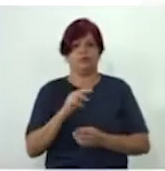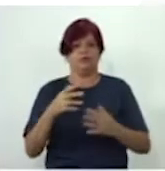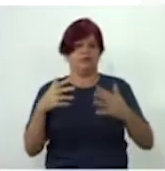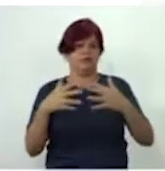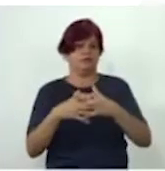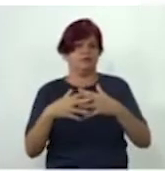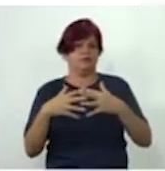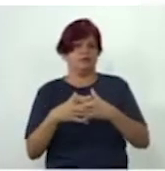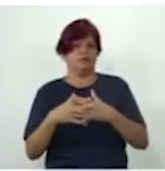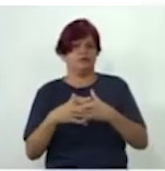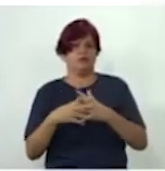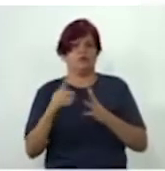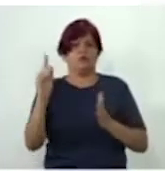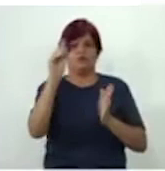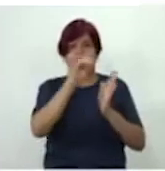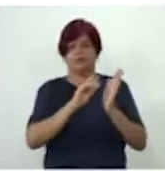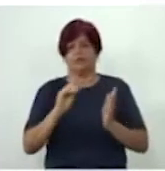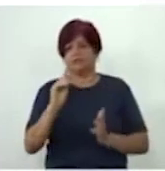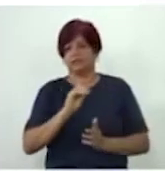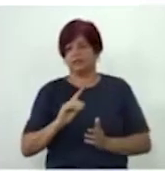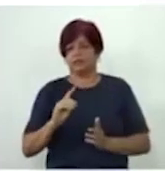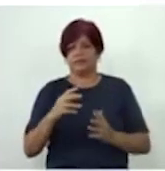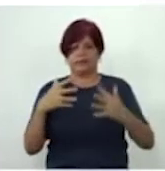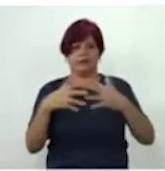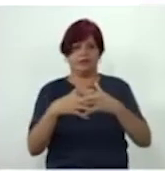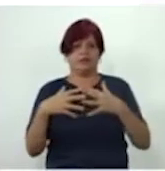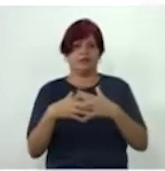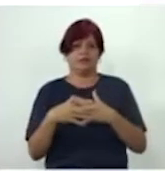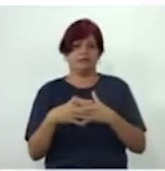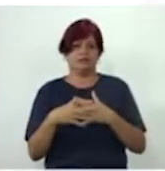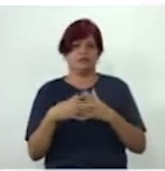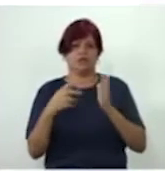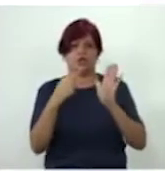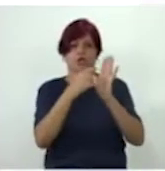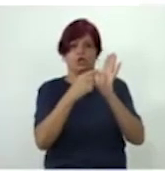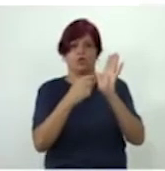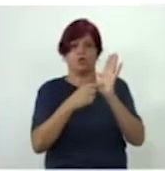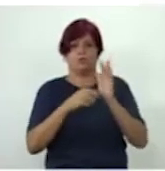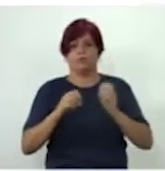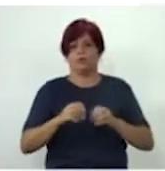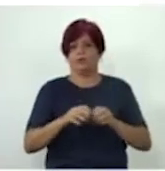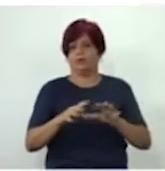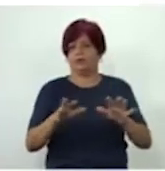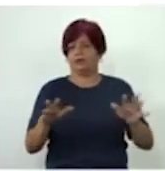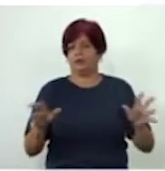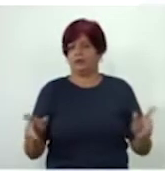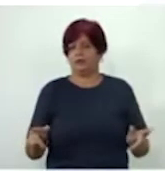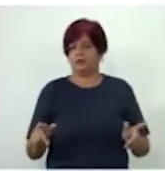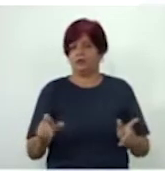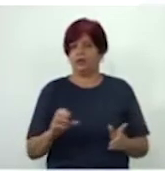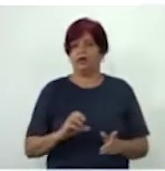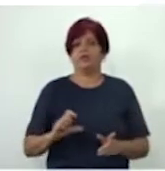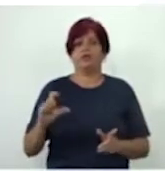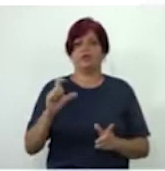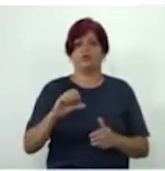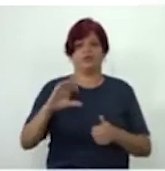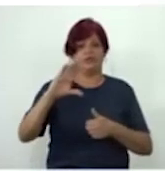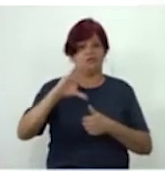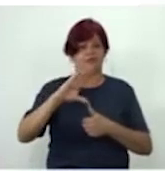relacionados con describir las relaciones entre los componentes naturales en el continente americano